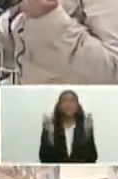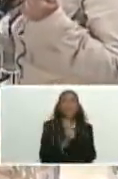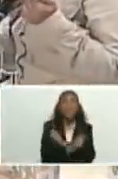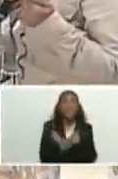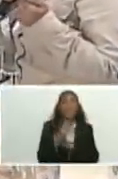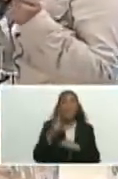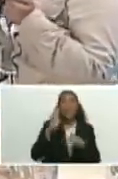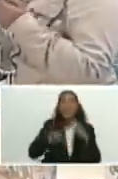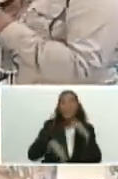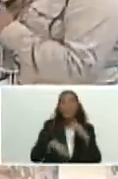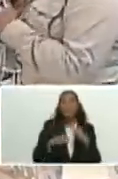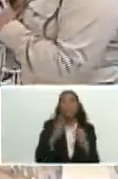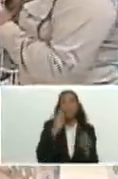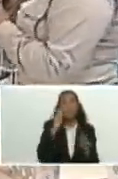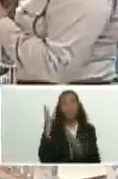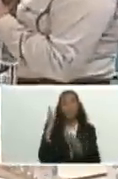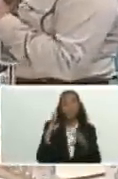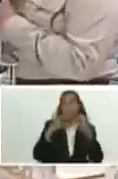por último, el jumbo.